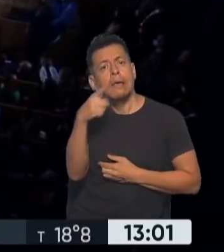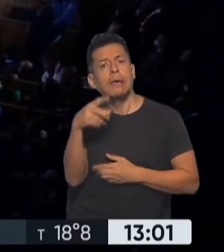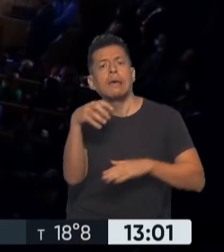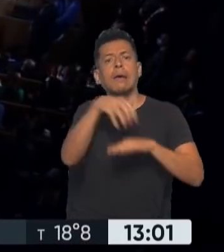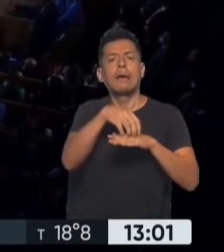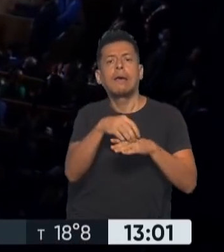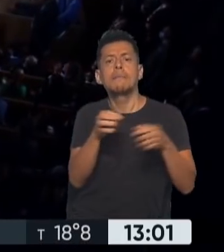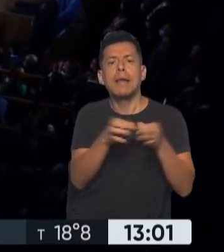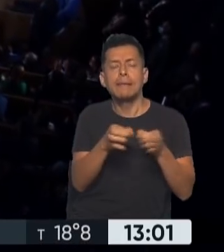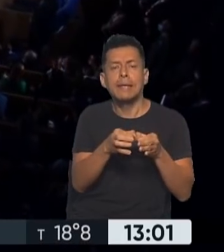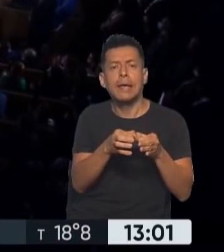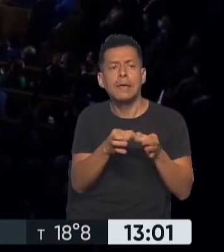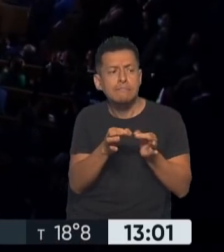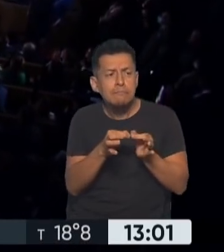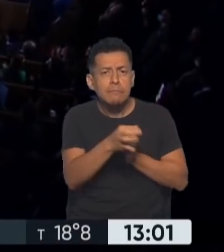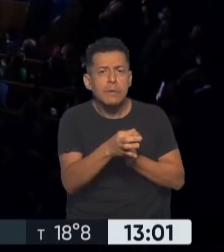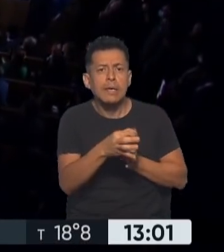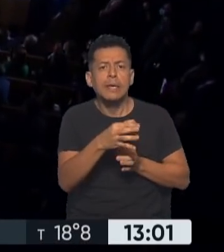a 14.000 kilómetros.